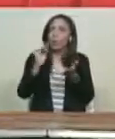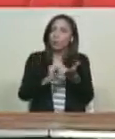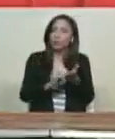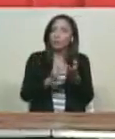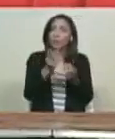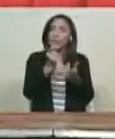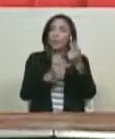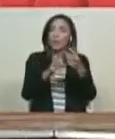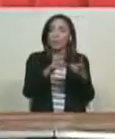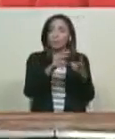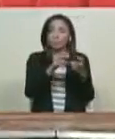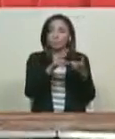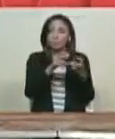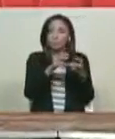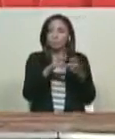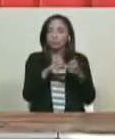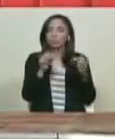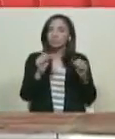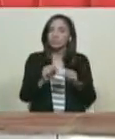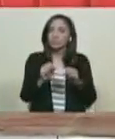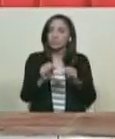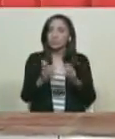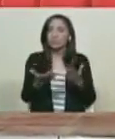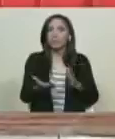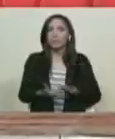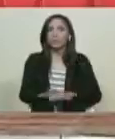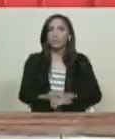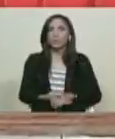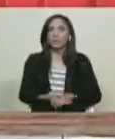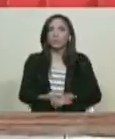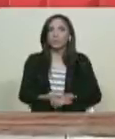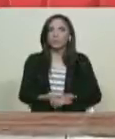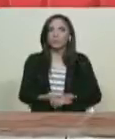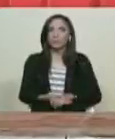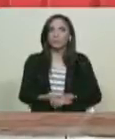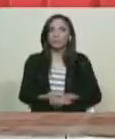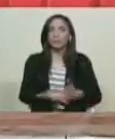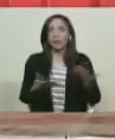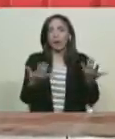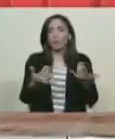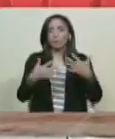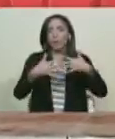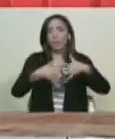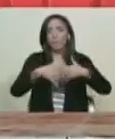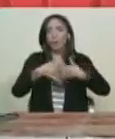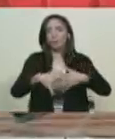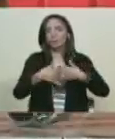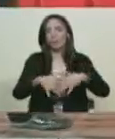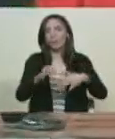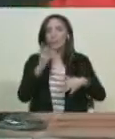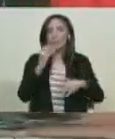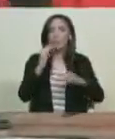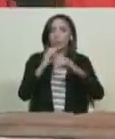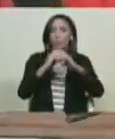país. Y mientras vayamos activando la industria automotriz, compañero,